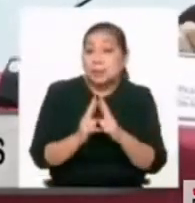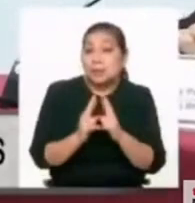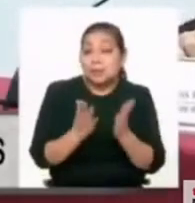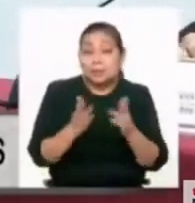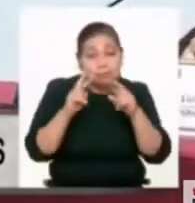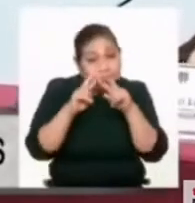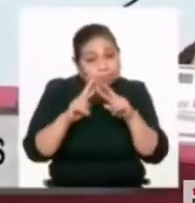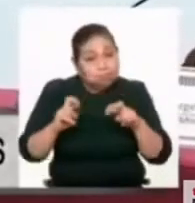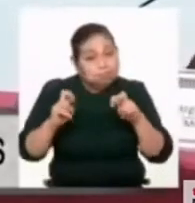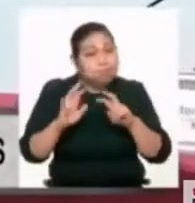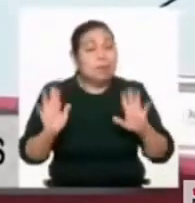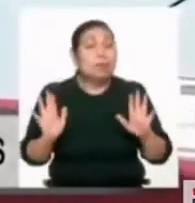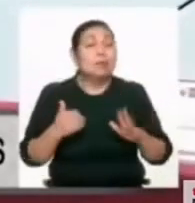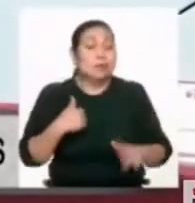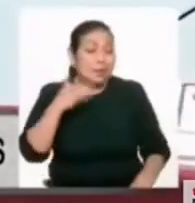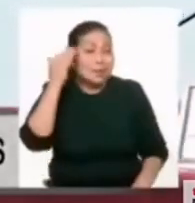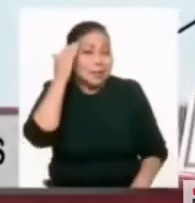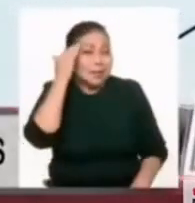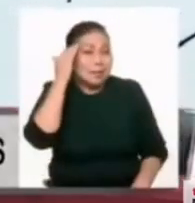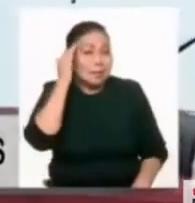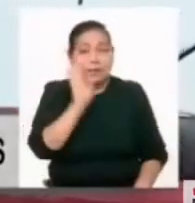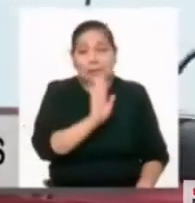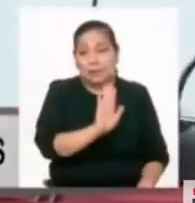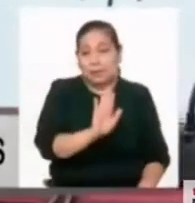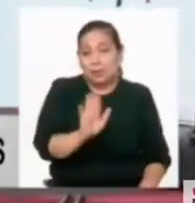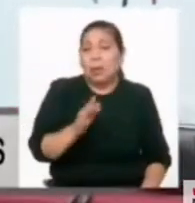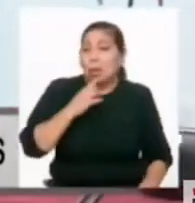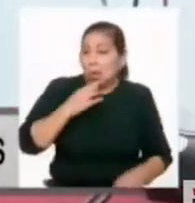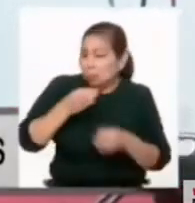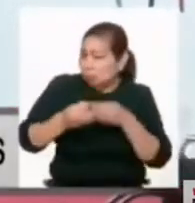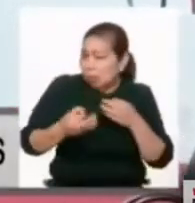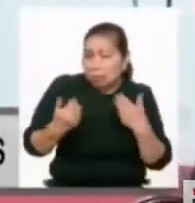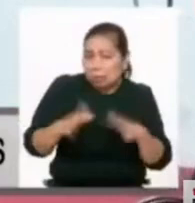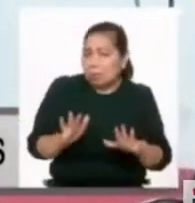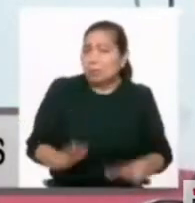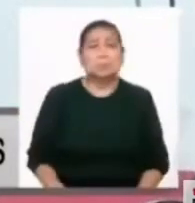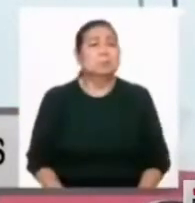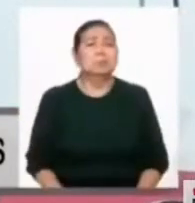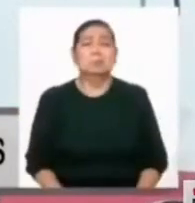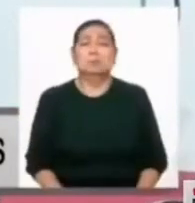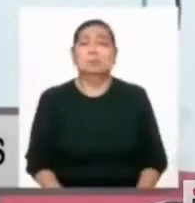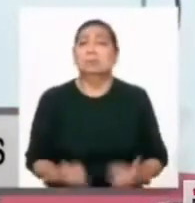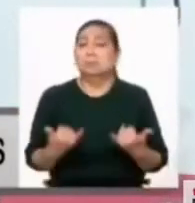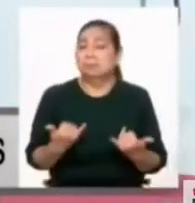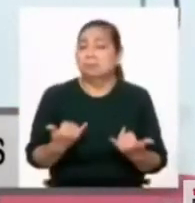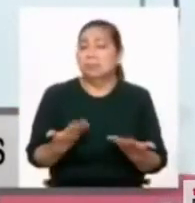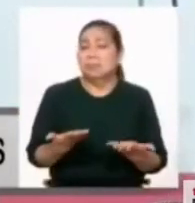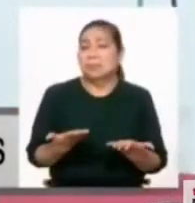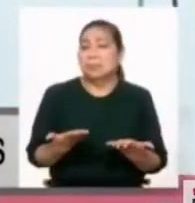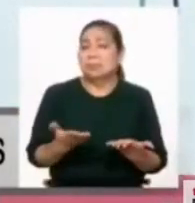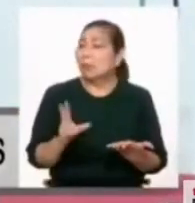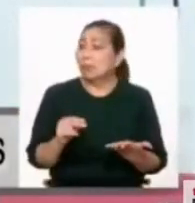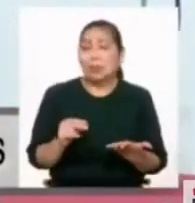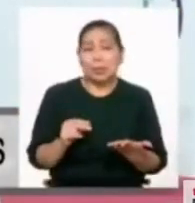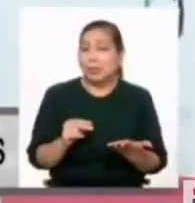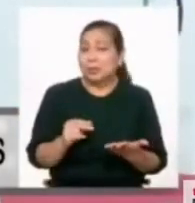allí de la investigación. Sabemos que ella ha hecho sus descargos. Ha dicho que esas acciones